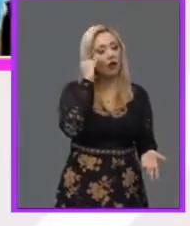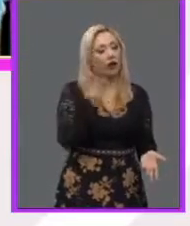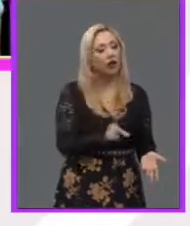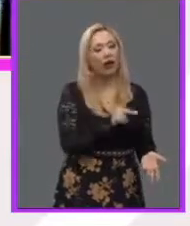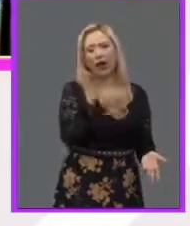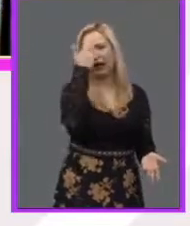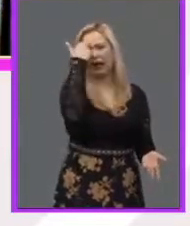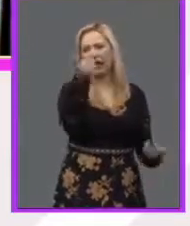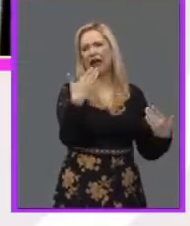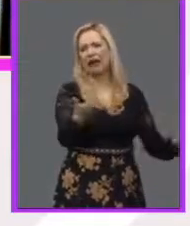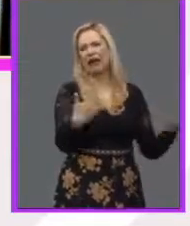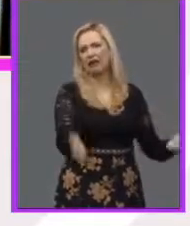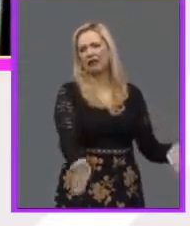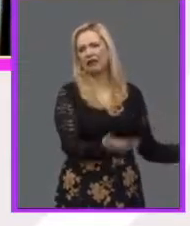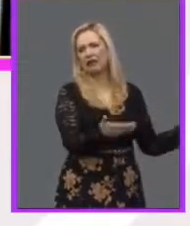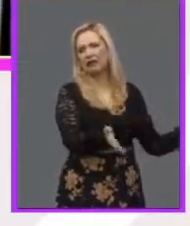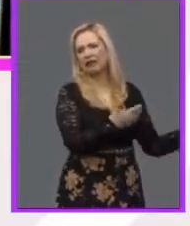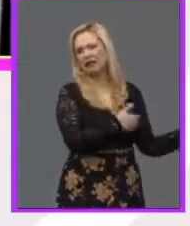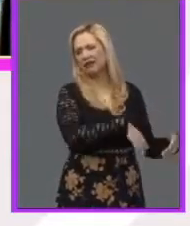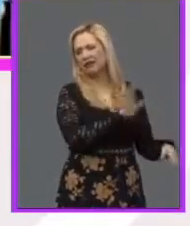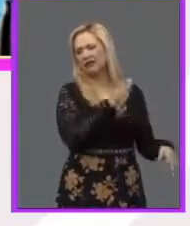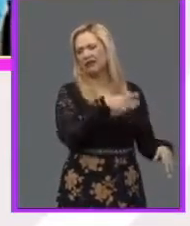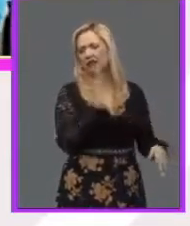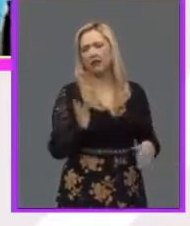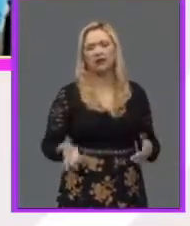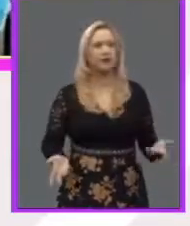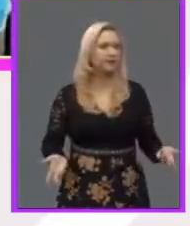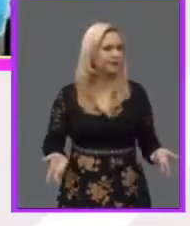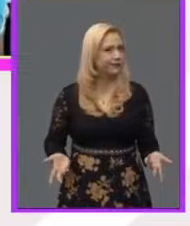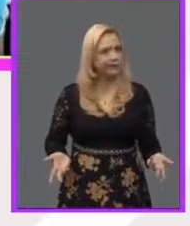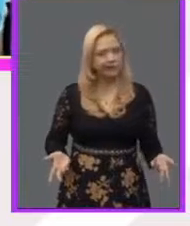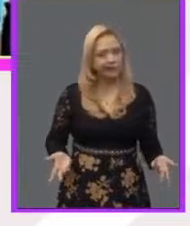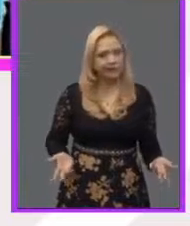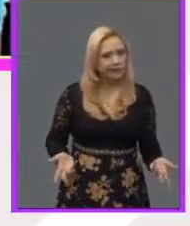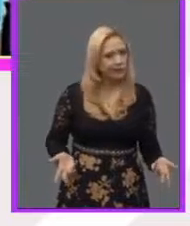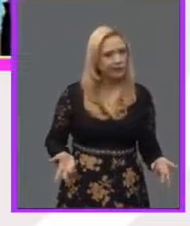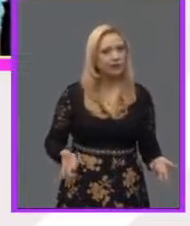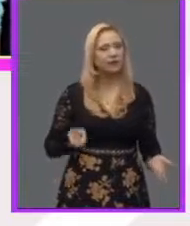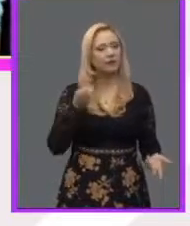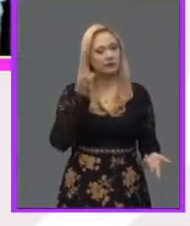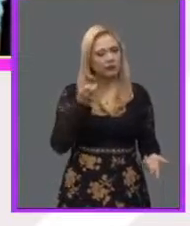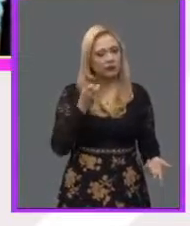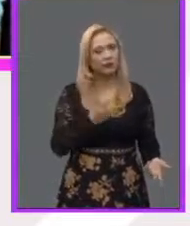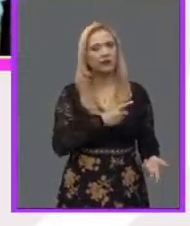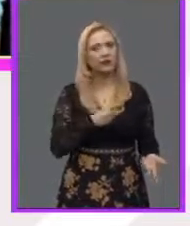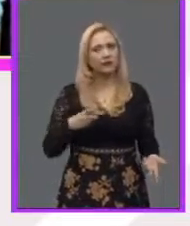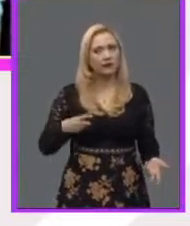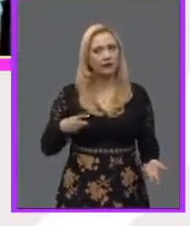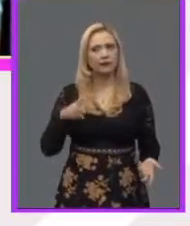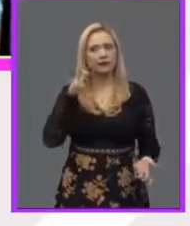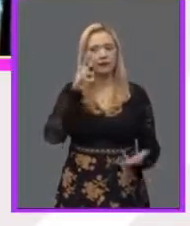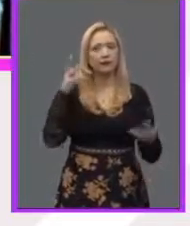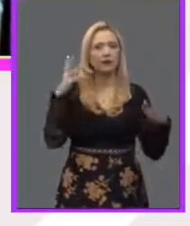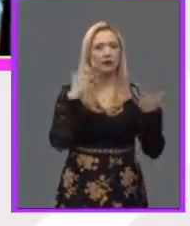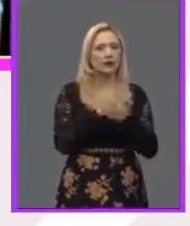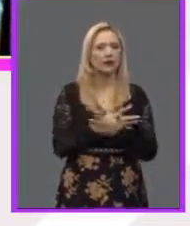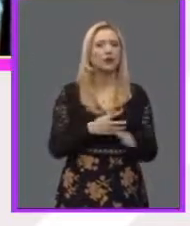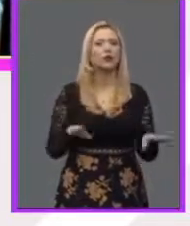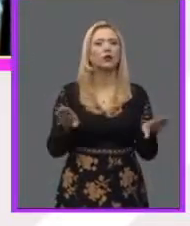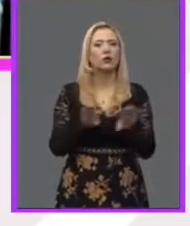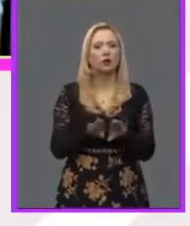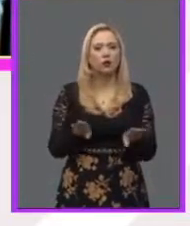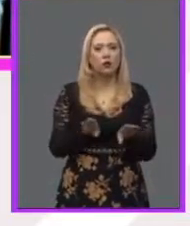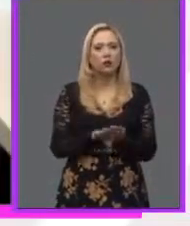de pueblos y comunidades indígenas y afrodescendientes, ¿no? Entonces, vemos que en esa gestión del espacio está, y también lo vemos, por ejemplo, cómo